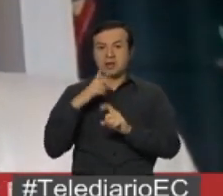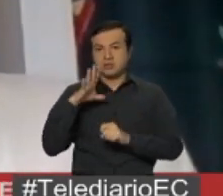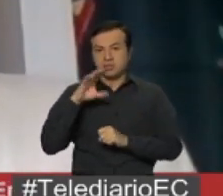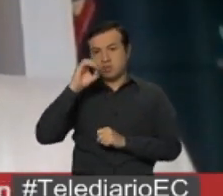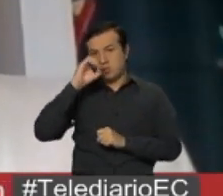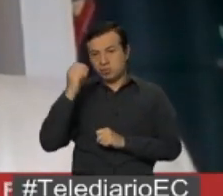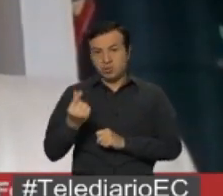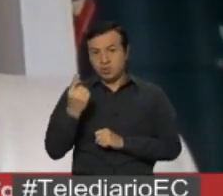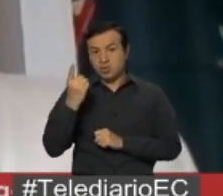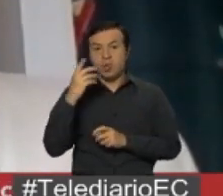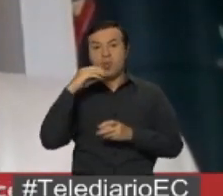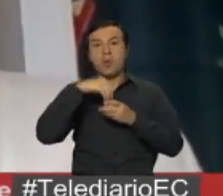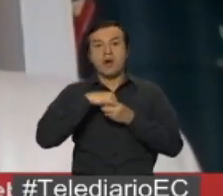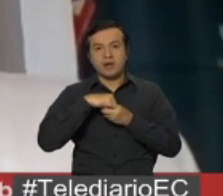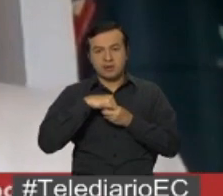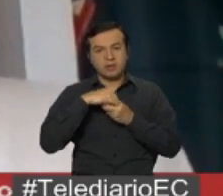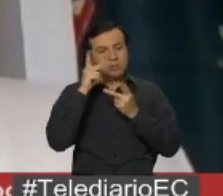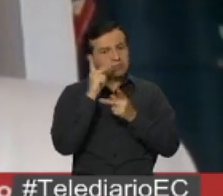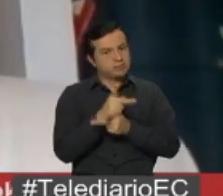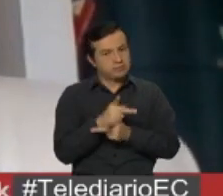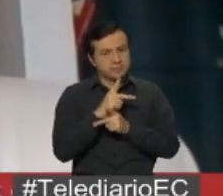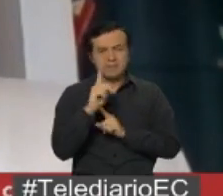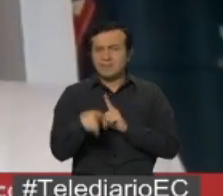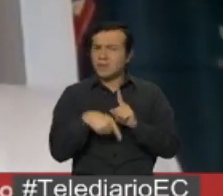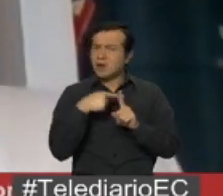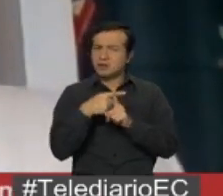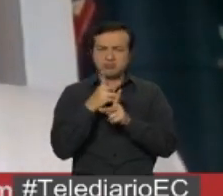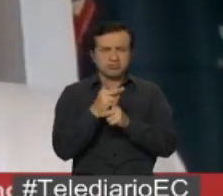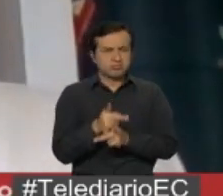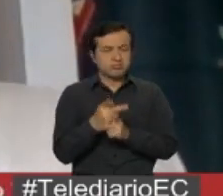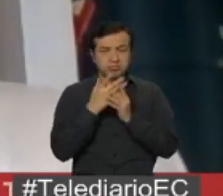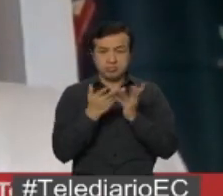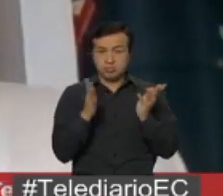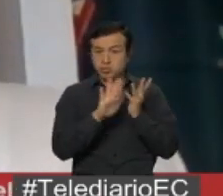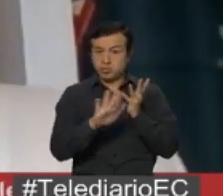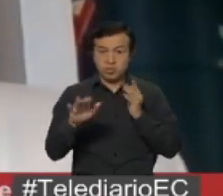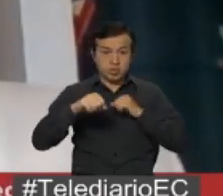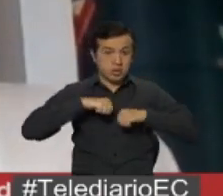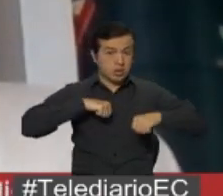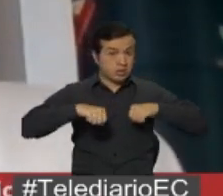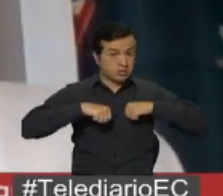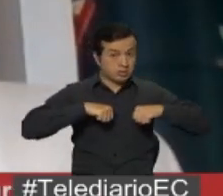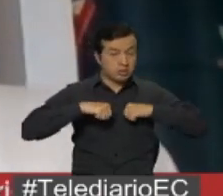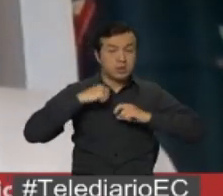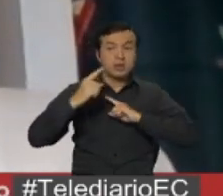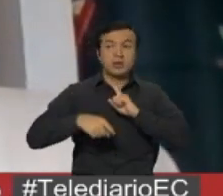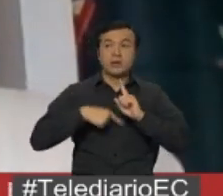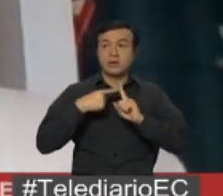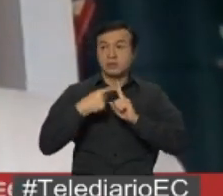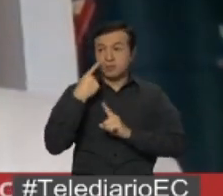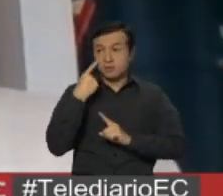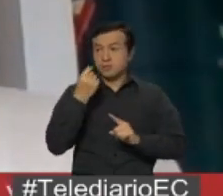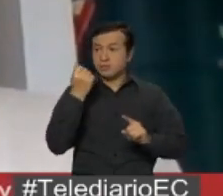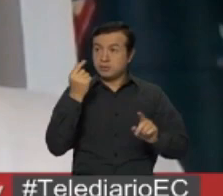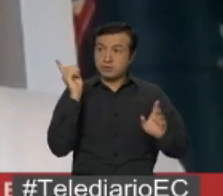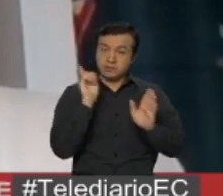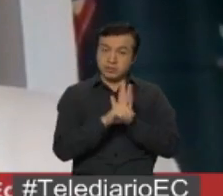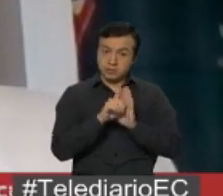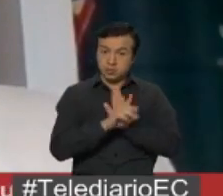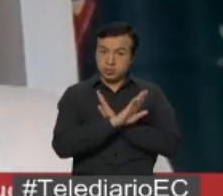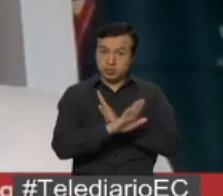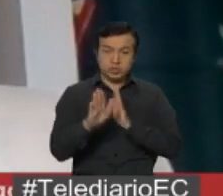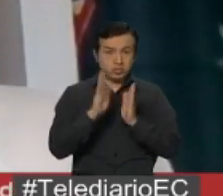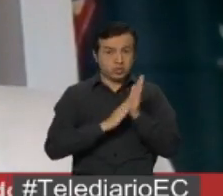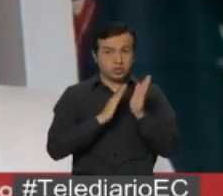ciento y por lo tanto protegen aún más tanto su gestión financiera como los depósitos de sus